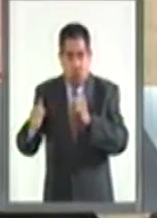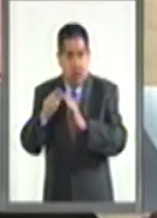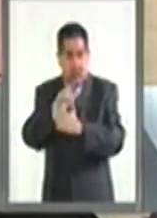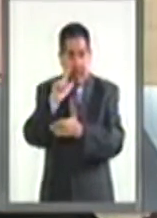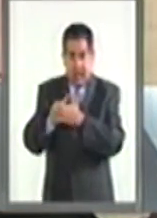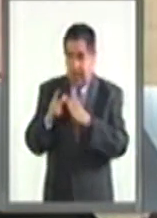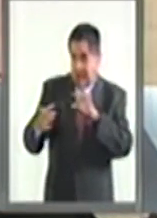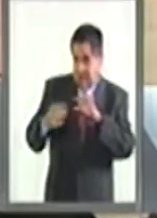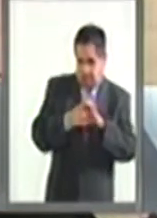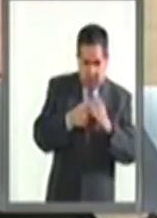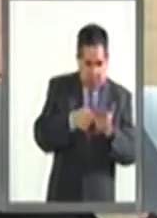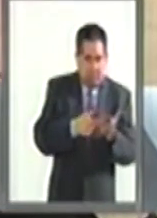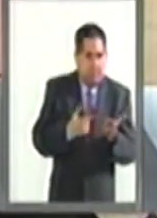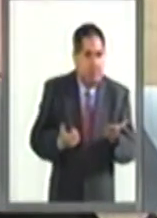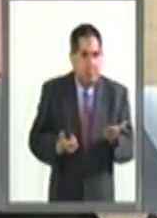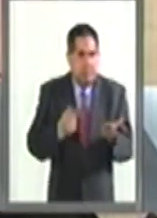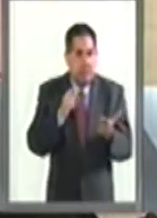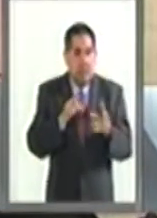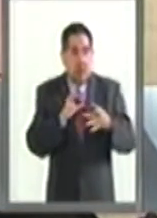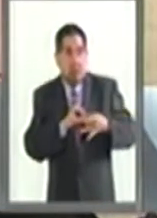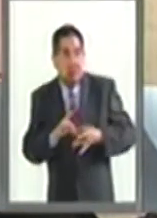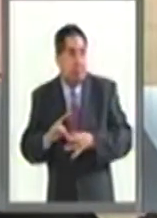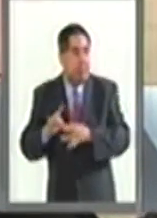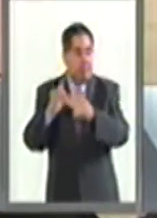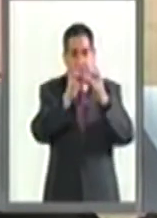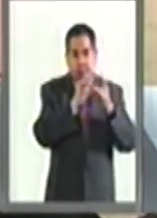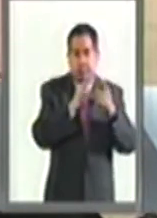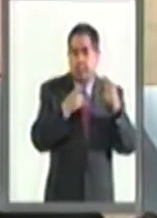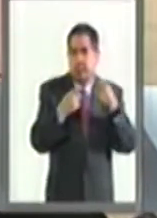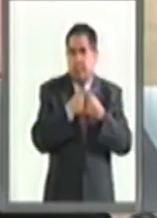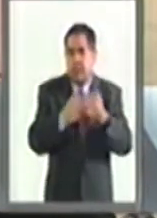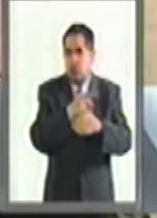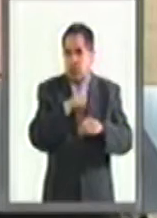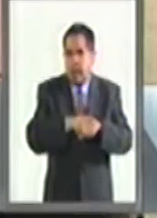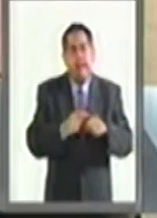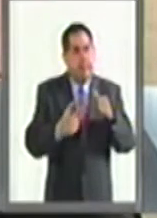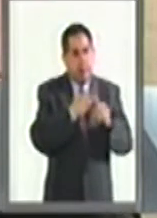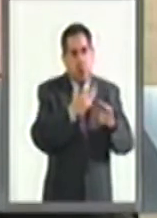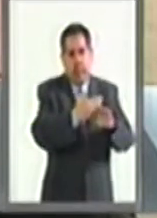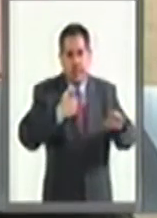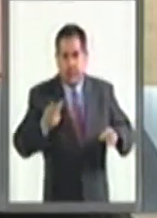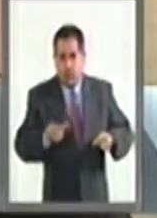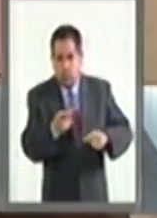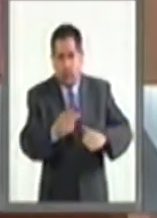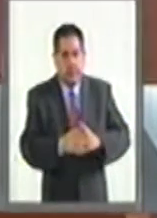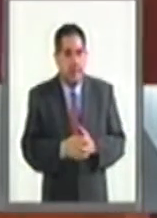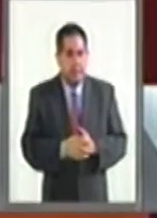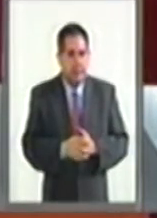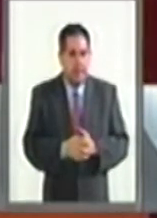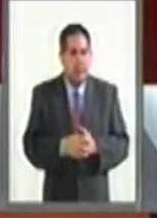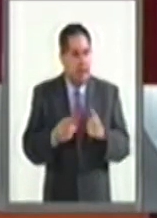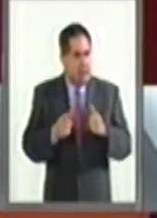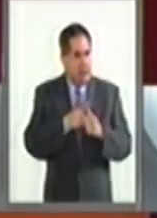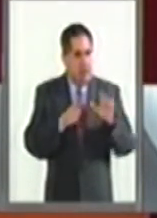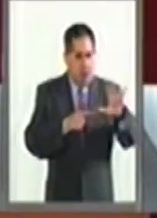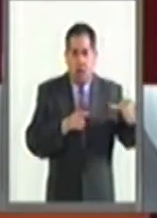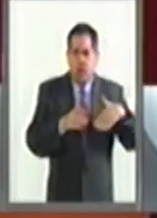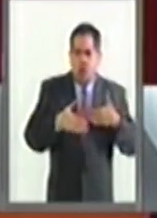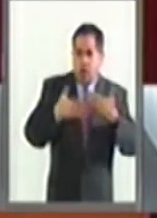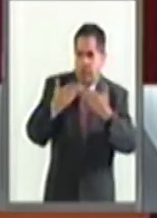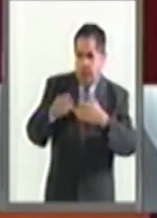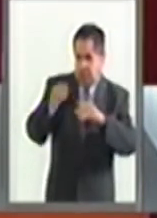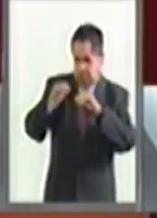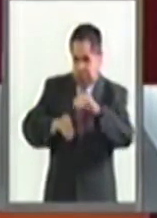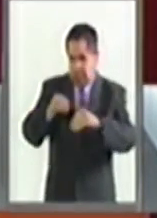normatividad adjetiva si ésta se unifica a nivel nacional. La creación de una atmósfera de confianza en las instituciones